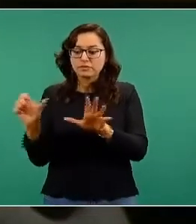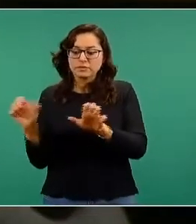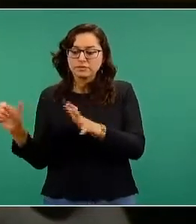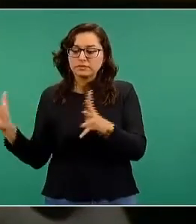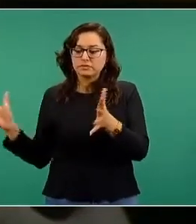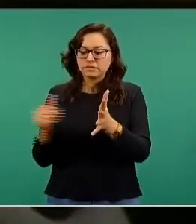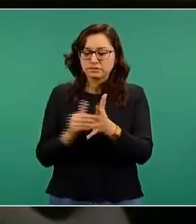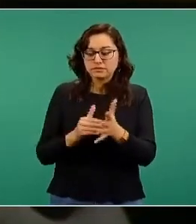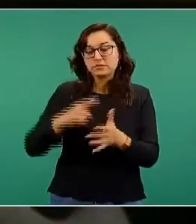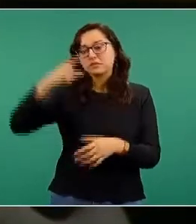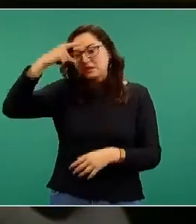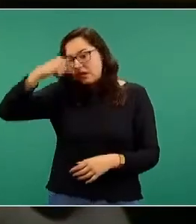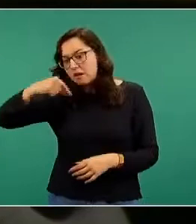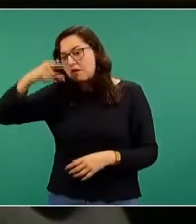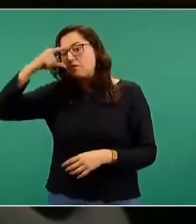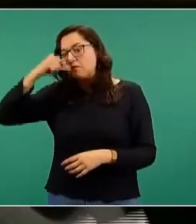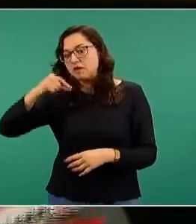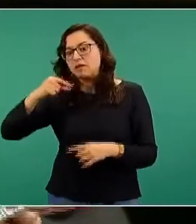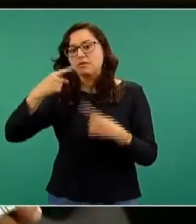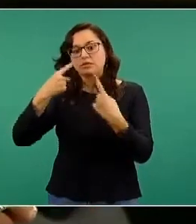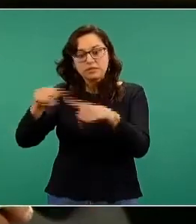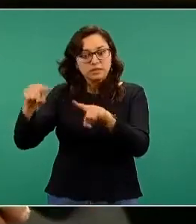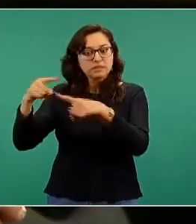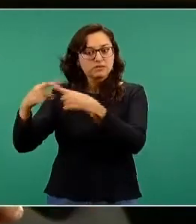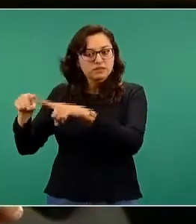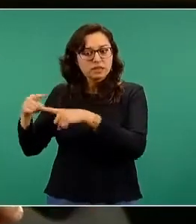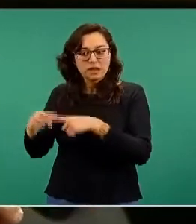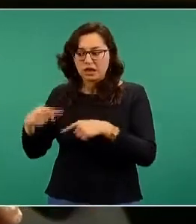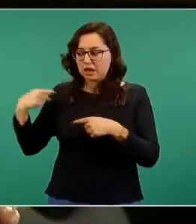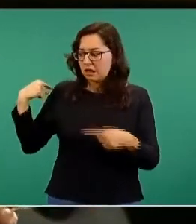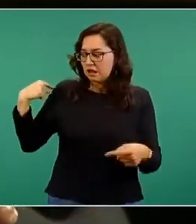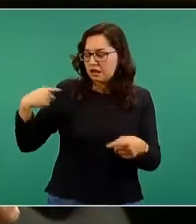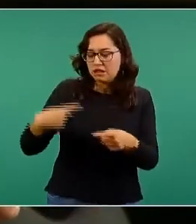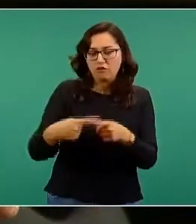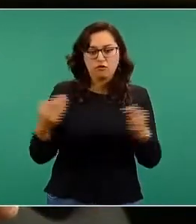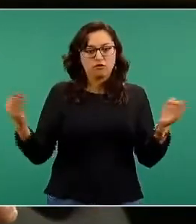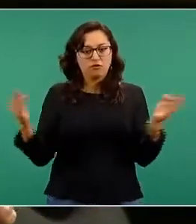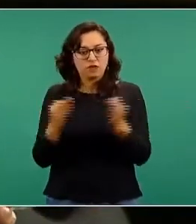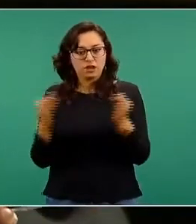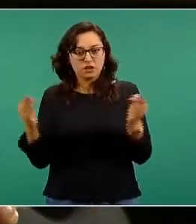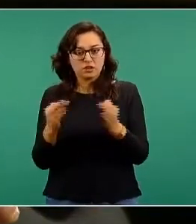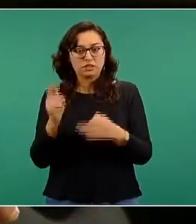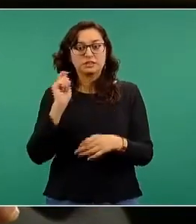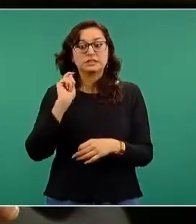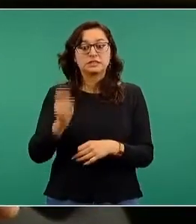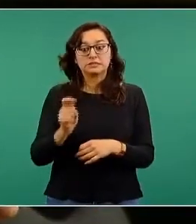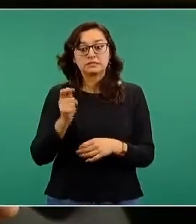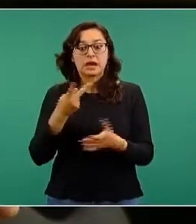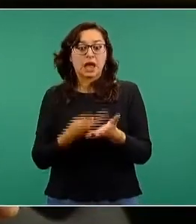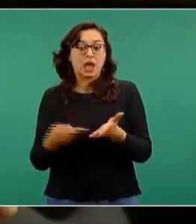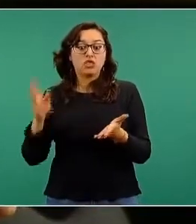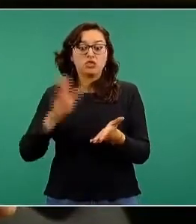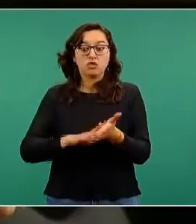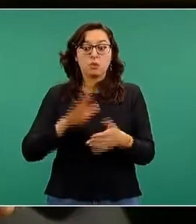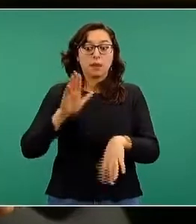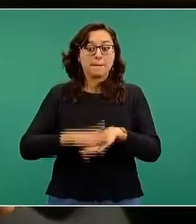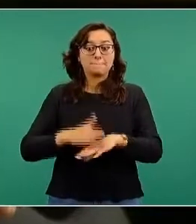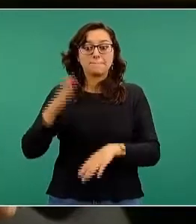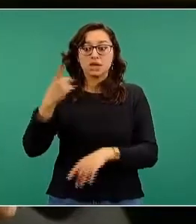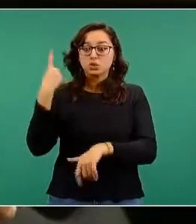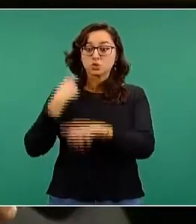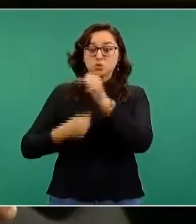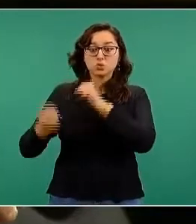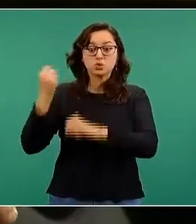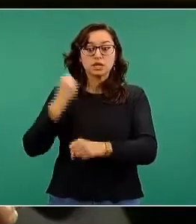tipo influenza al corte de la semana 2 epidemiológica de esta temporada, que es 30 veces más que el mismo periodo del año pasado, pero